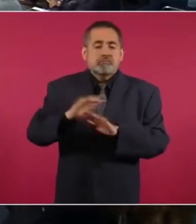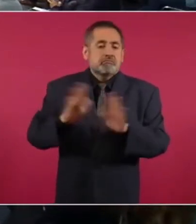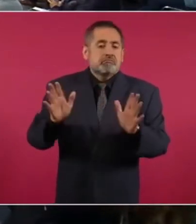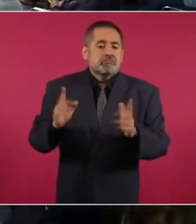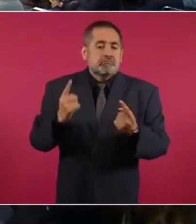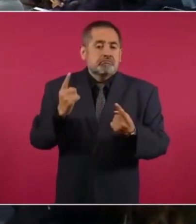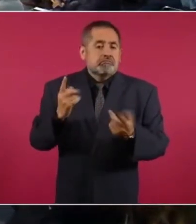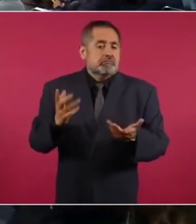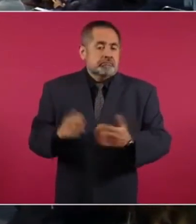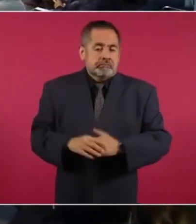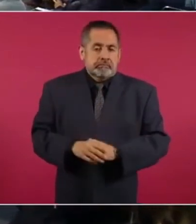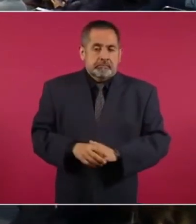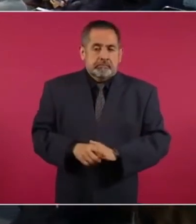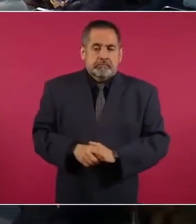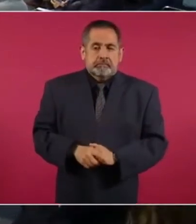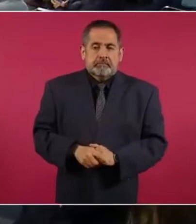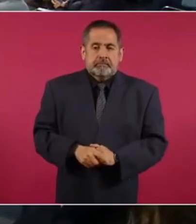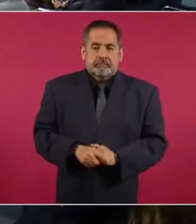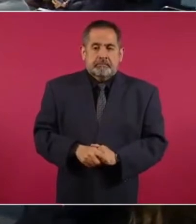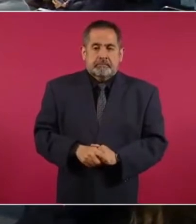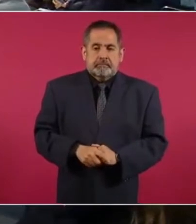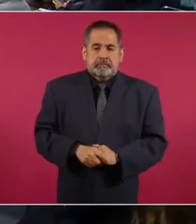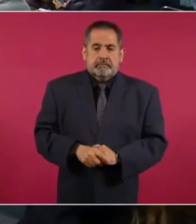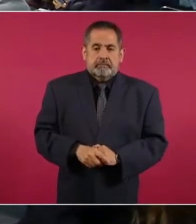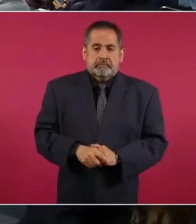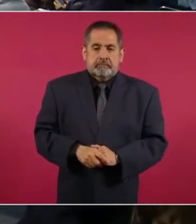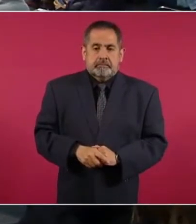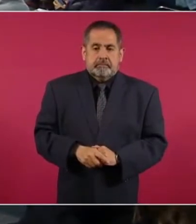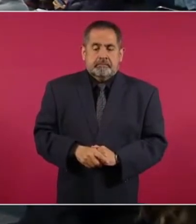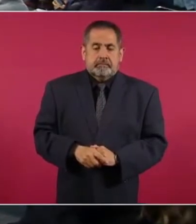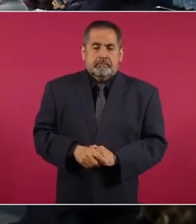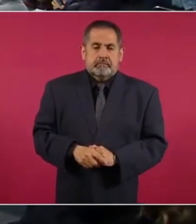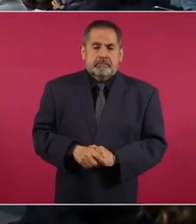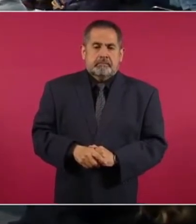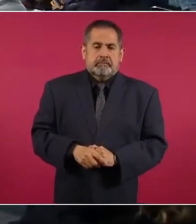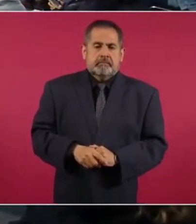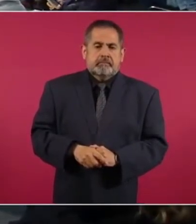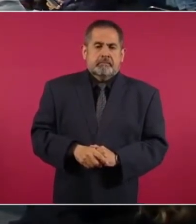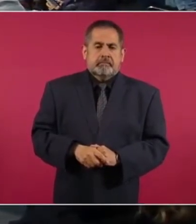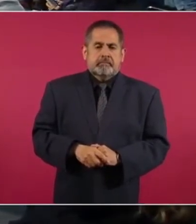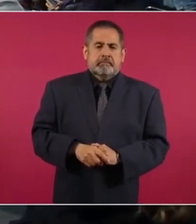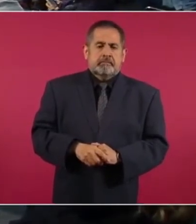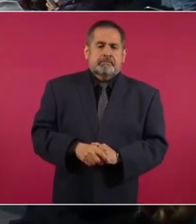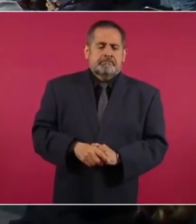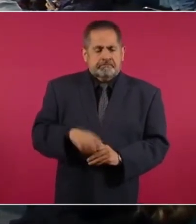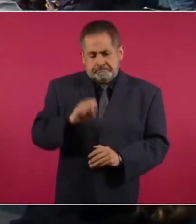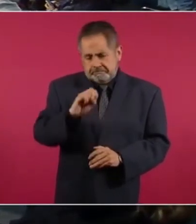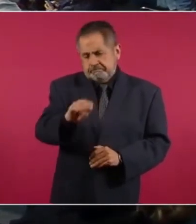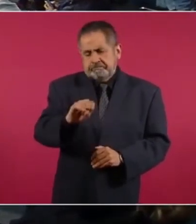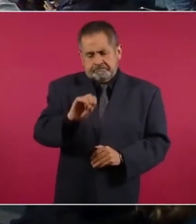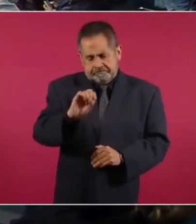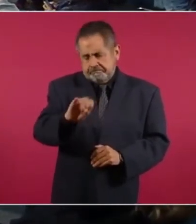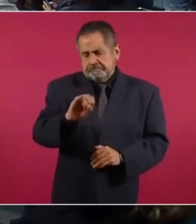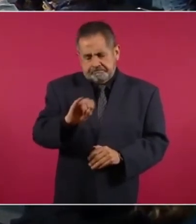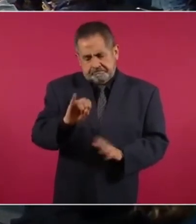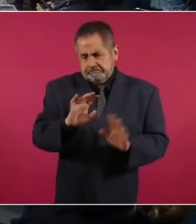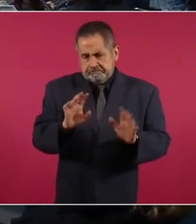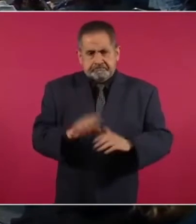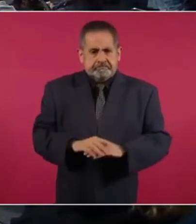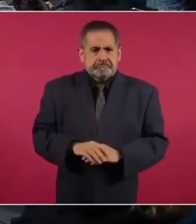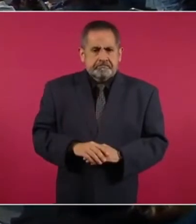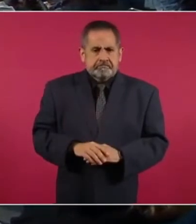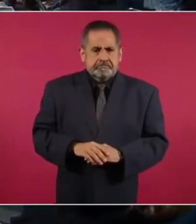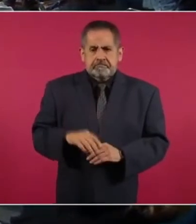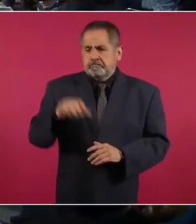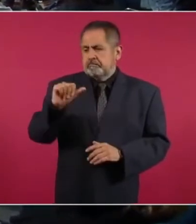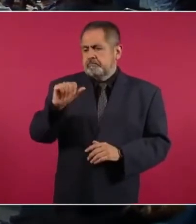¿Mande? Las ya no se operan, eran muchas de Mexicana. Sí, sí, sí. Y sí,